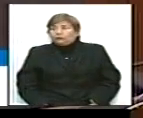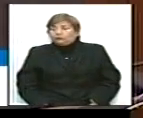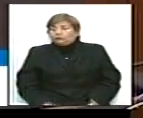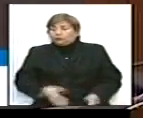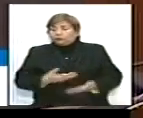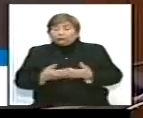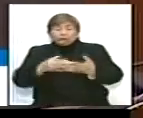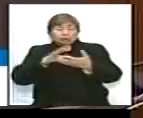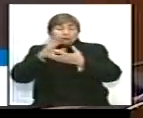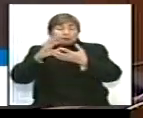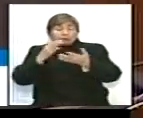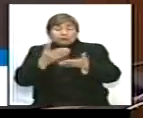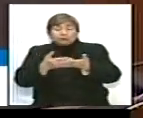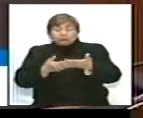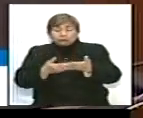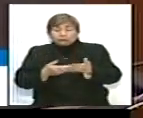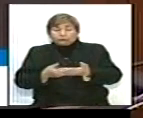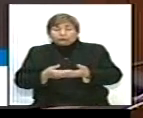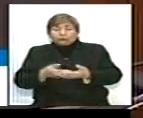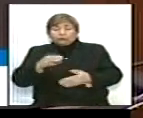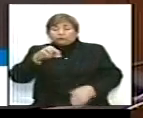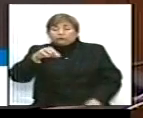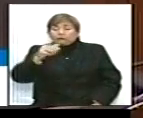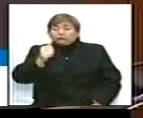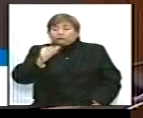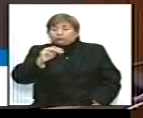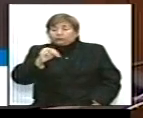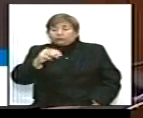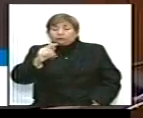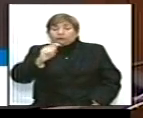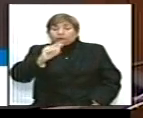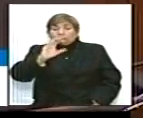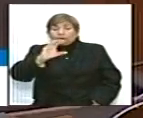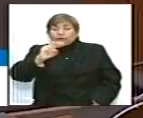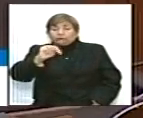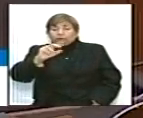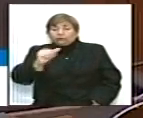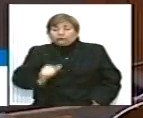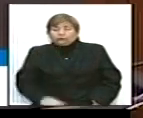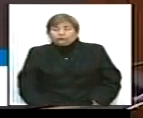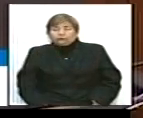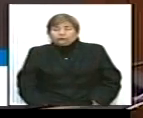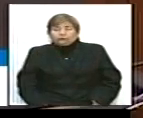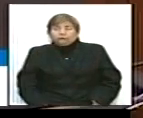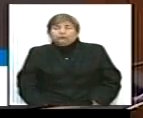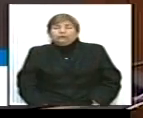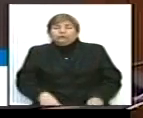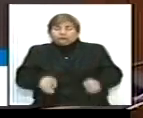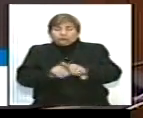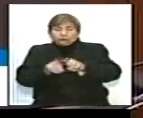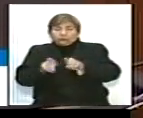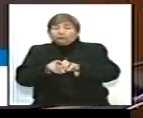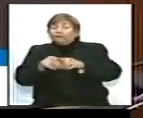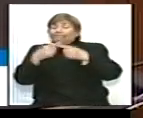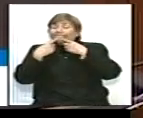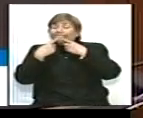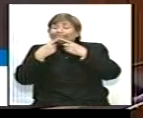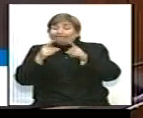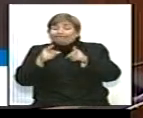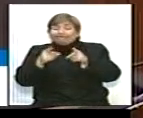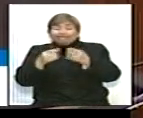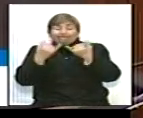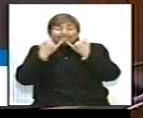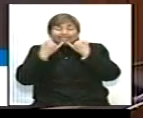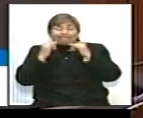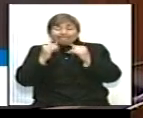Contaminó la irrigación Pampasitana en Tacna. Además, la Fiscalía hizo referencia a un